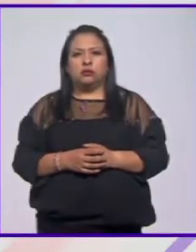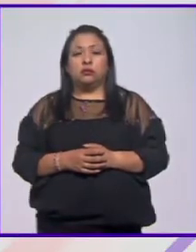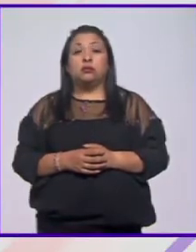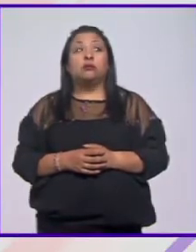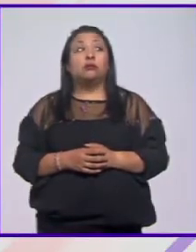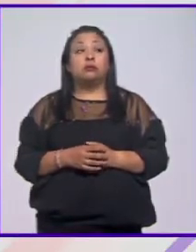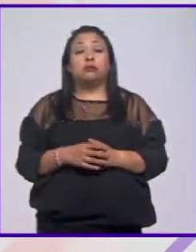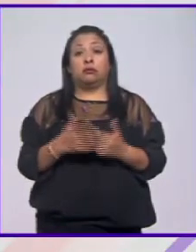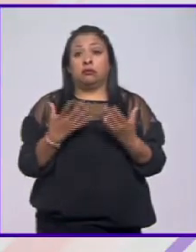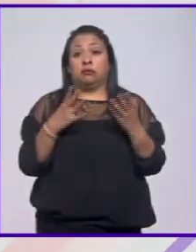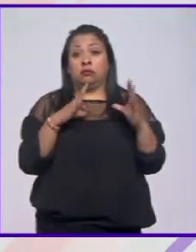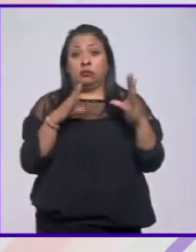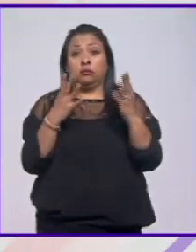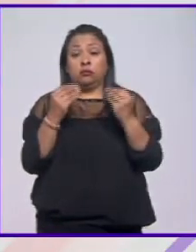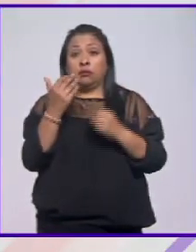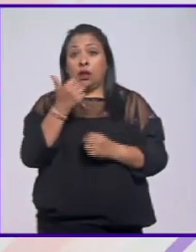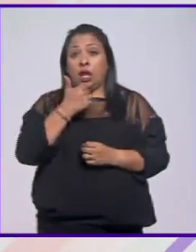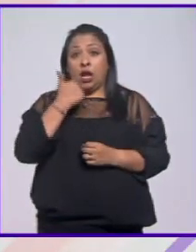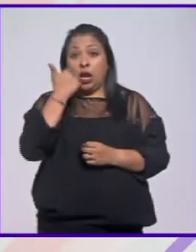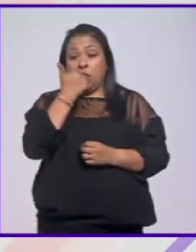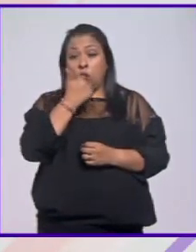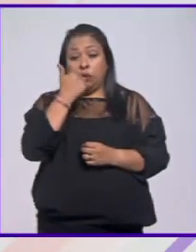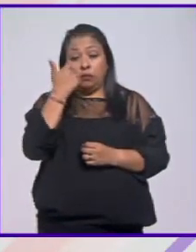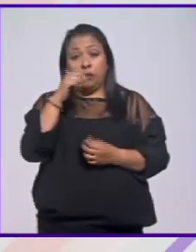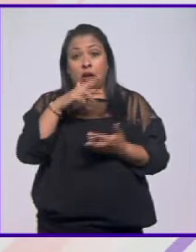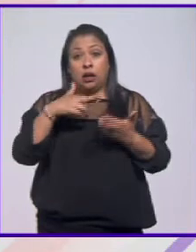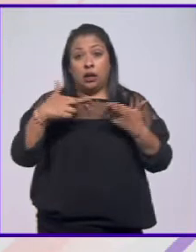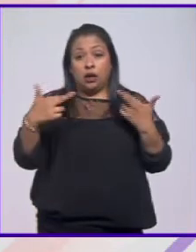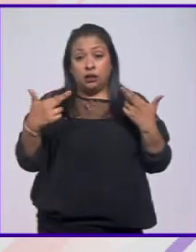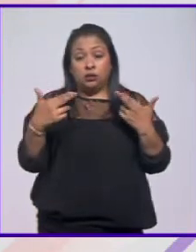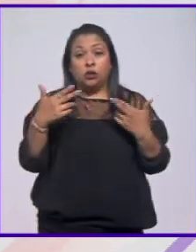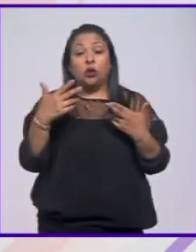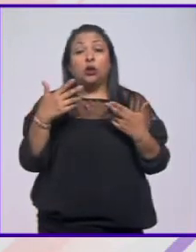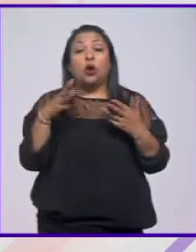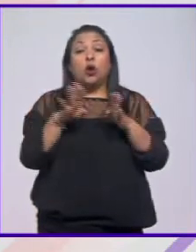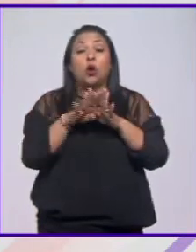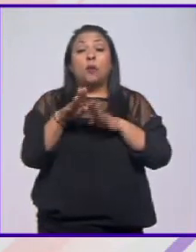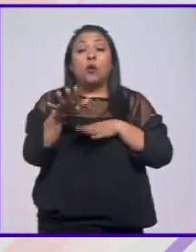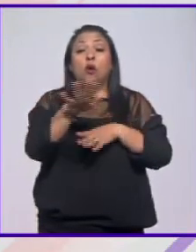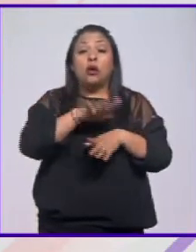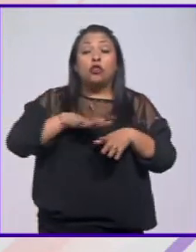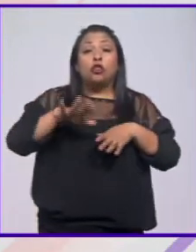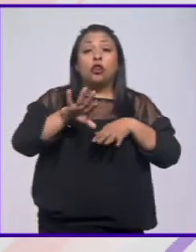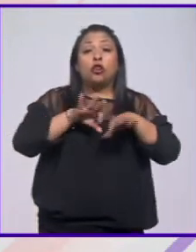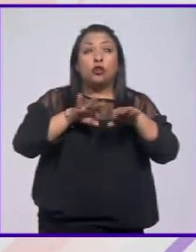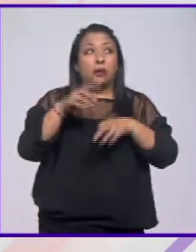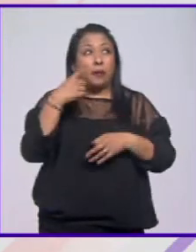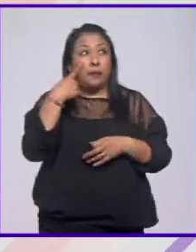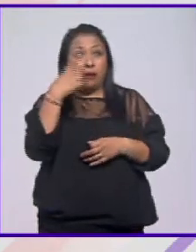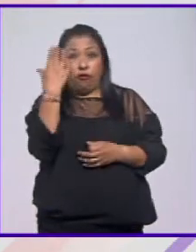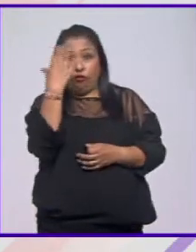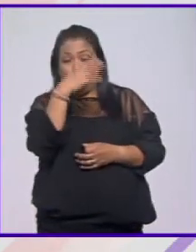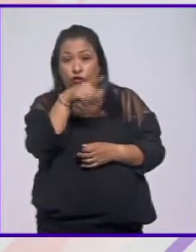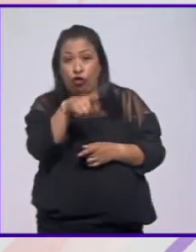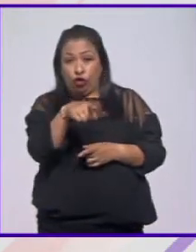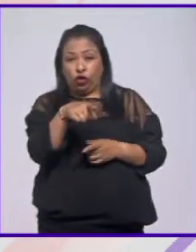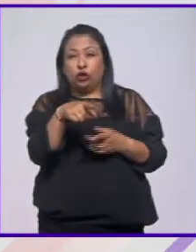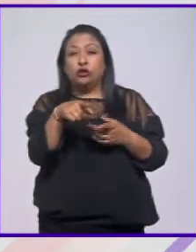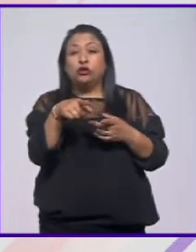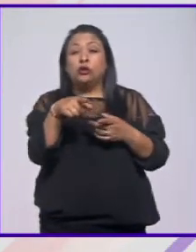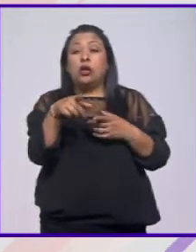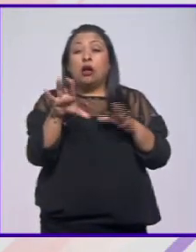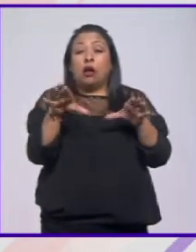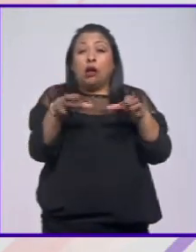Enseñó mucho a sus alumnos a relacionarse con el entorno en el que se trabajaba. Si ustedes ven la fotografía de